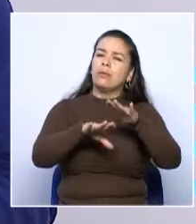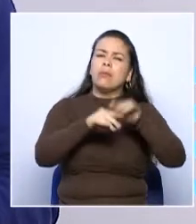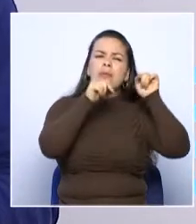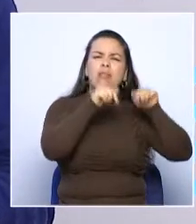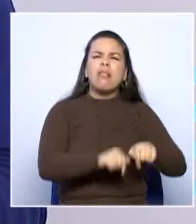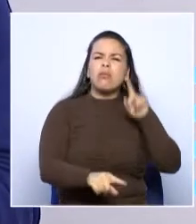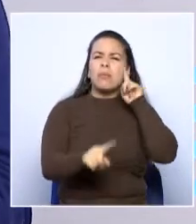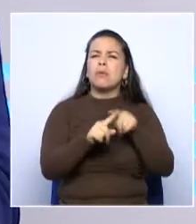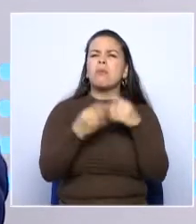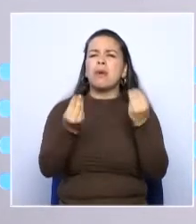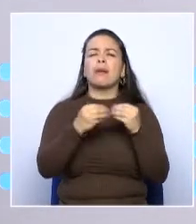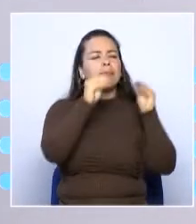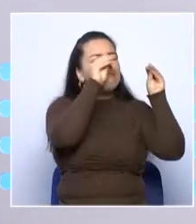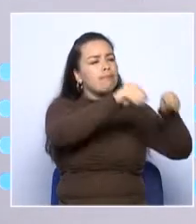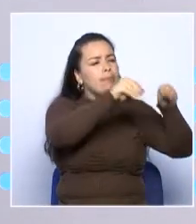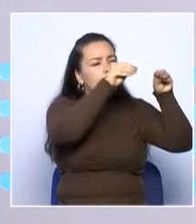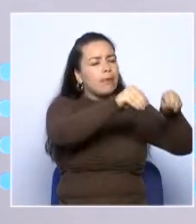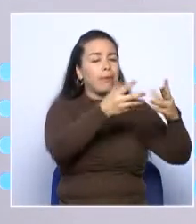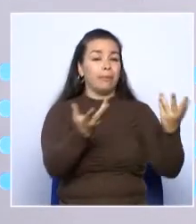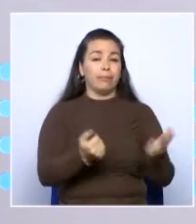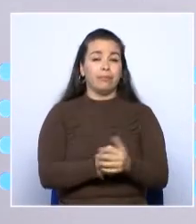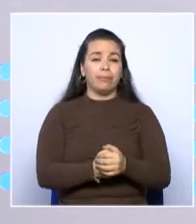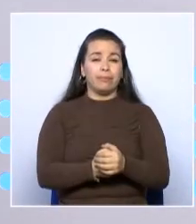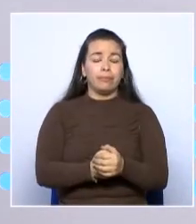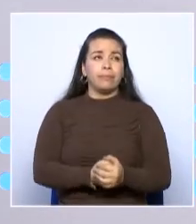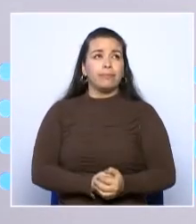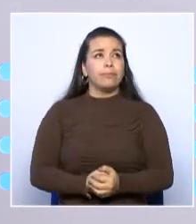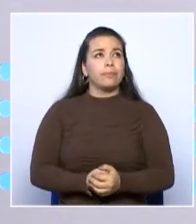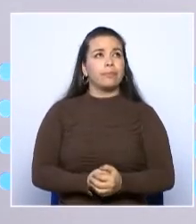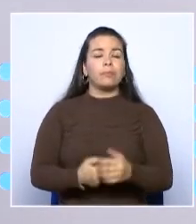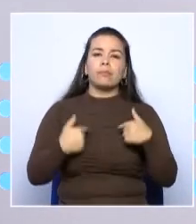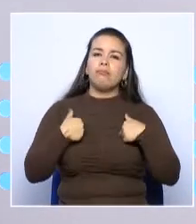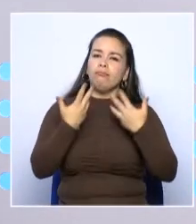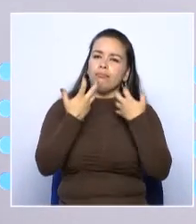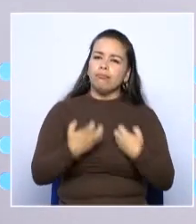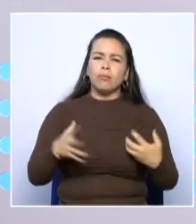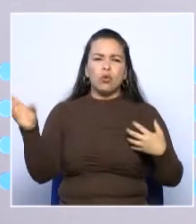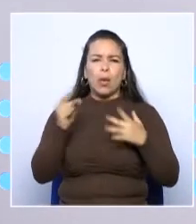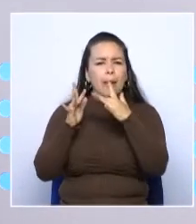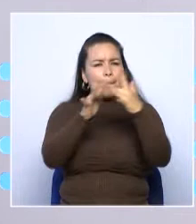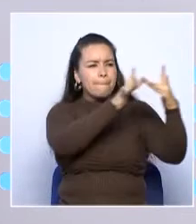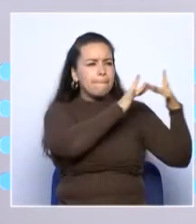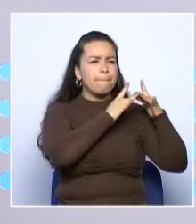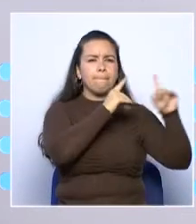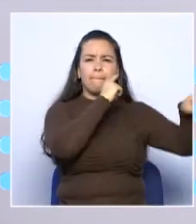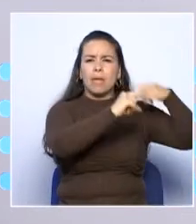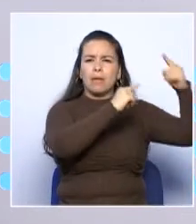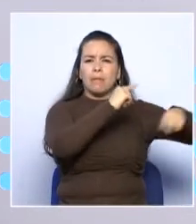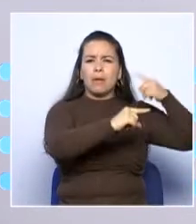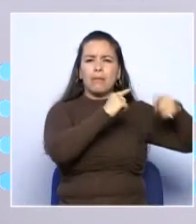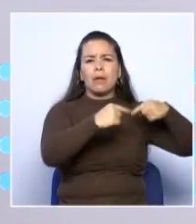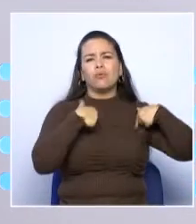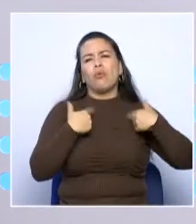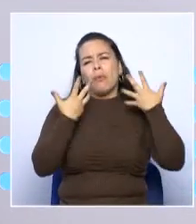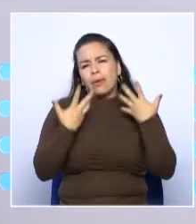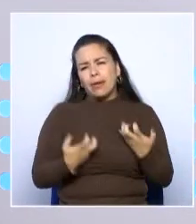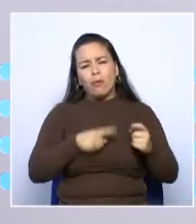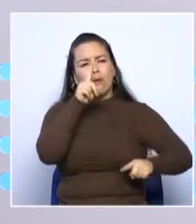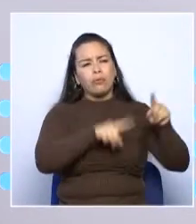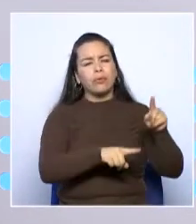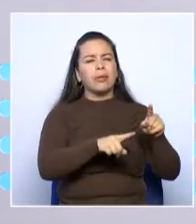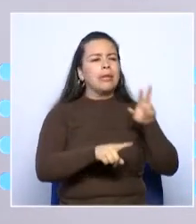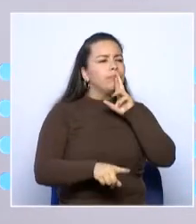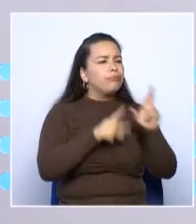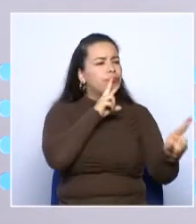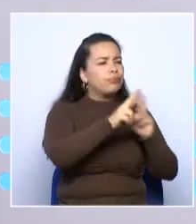algo pedagógico. Quiero estar pues en sintonía con todas las personas que nos escriben. Voy a tratar de responder algunas